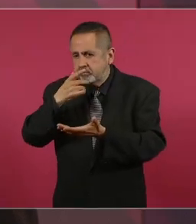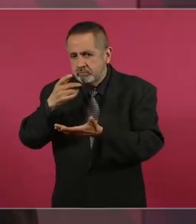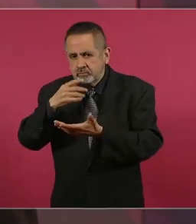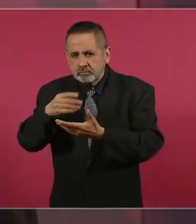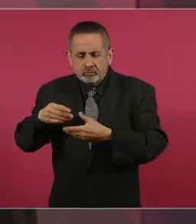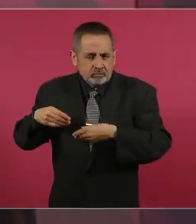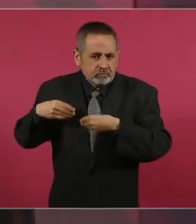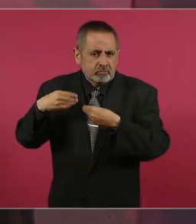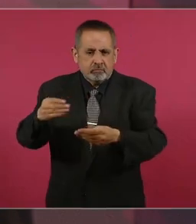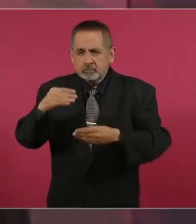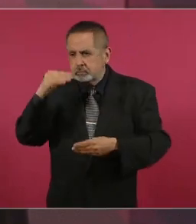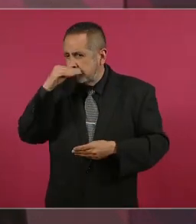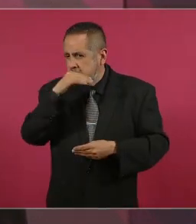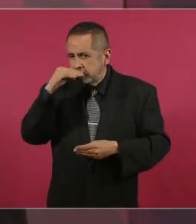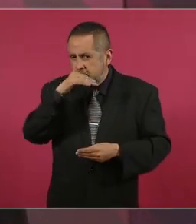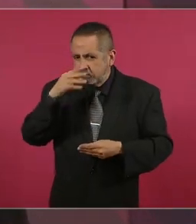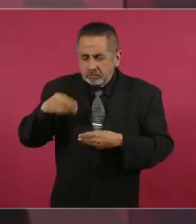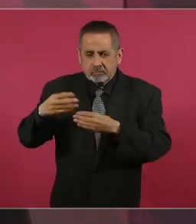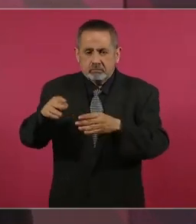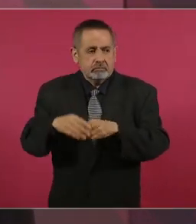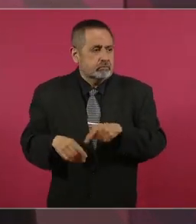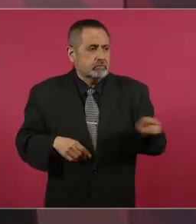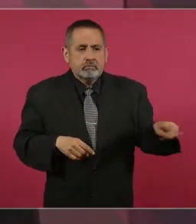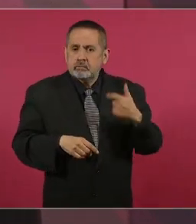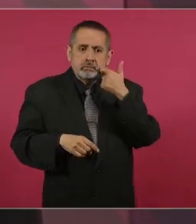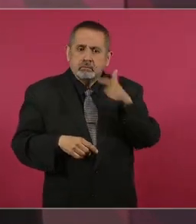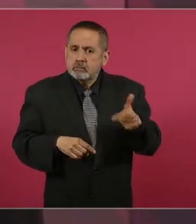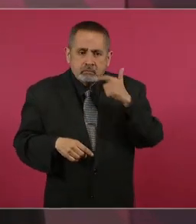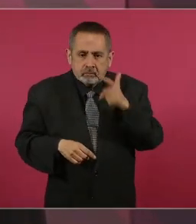de manera gratuita. No,